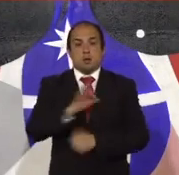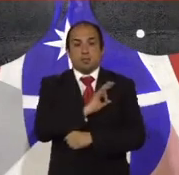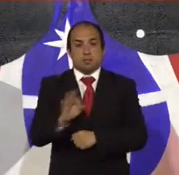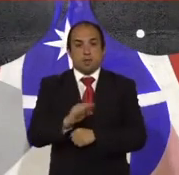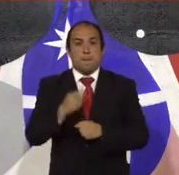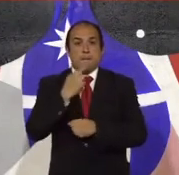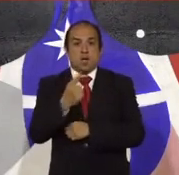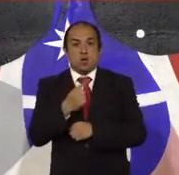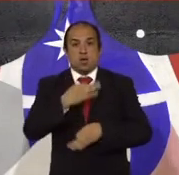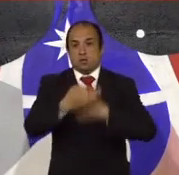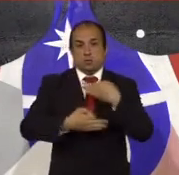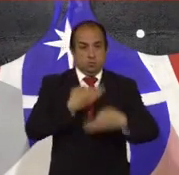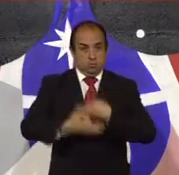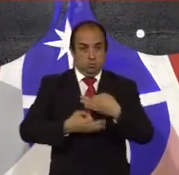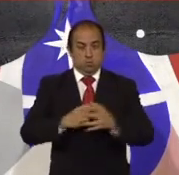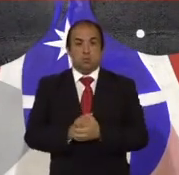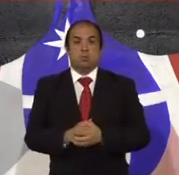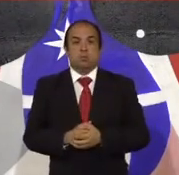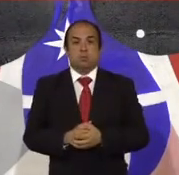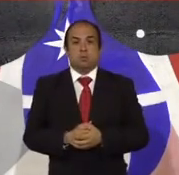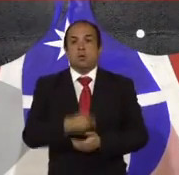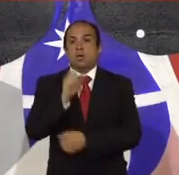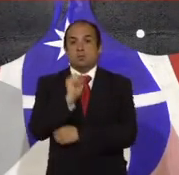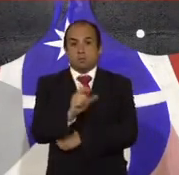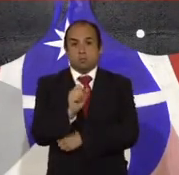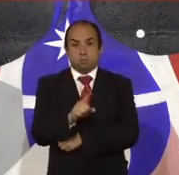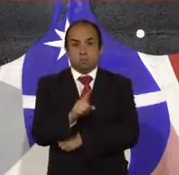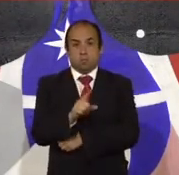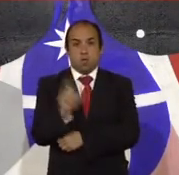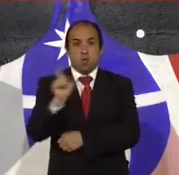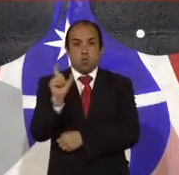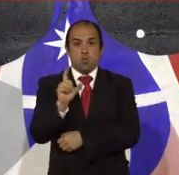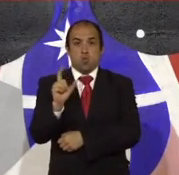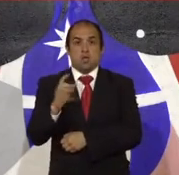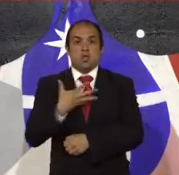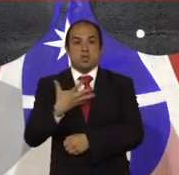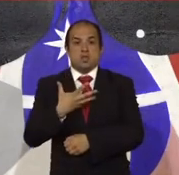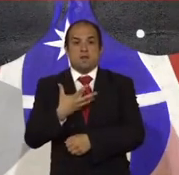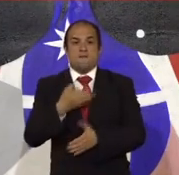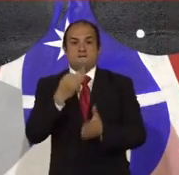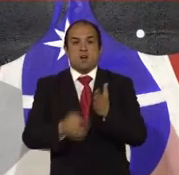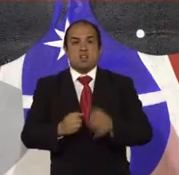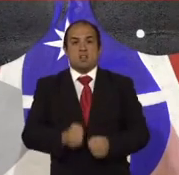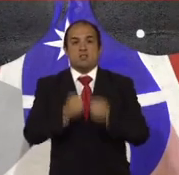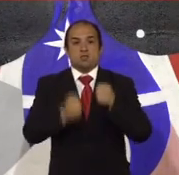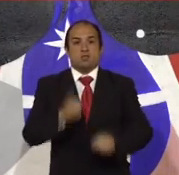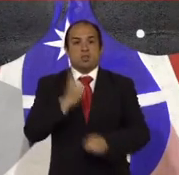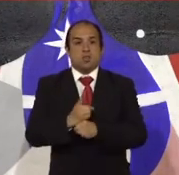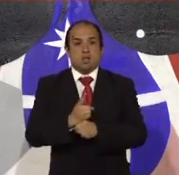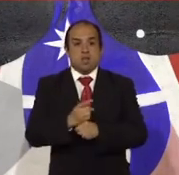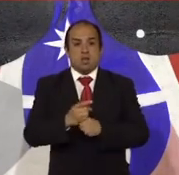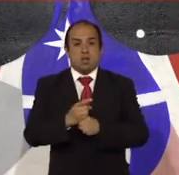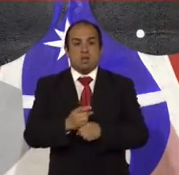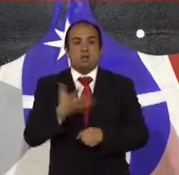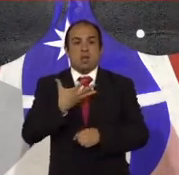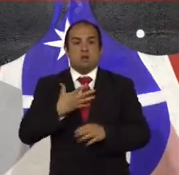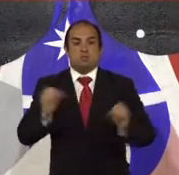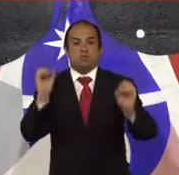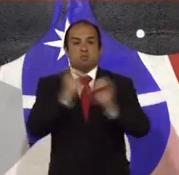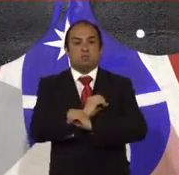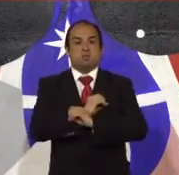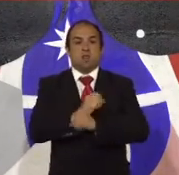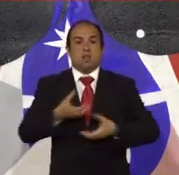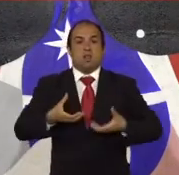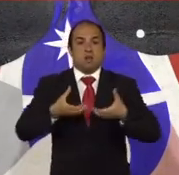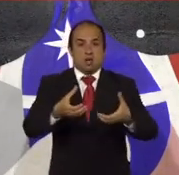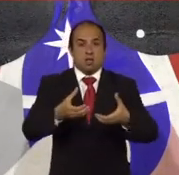mejorar el entorno. Y además, cuando hay inseguridad en un lugar, cuando está oscura la calle, pues uno